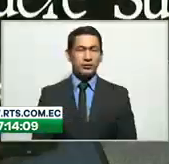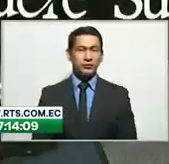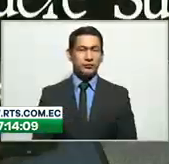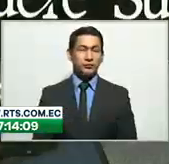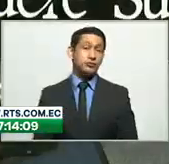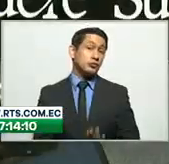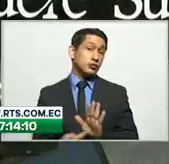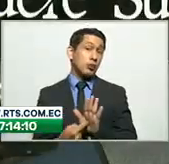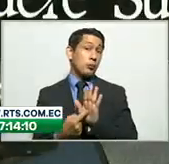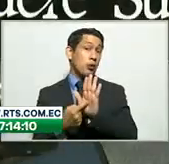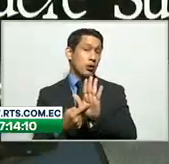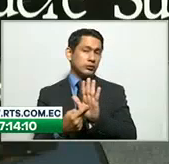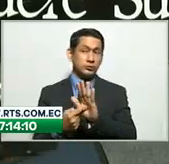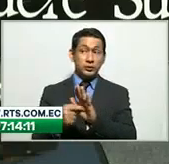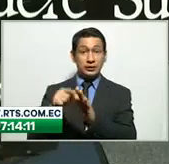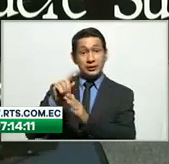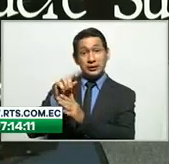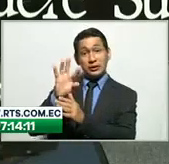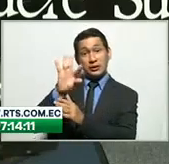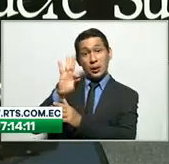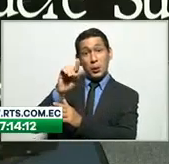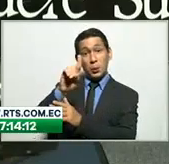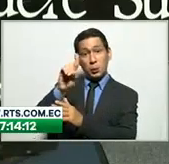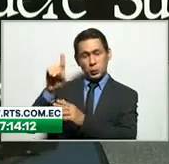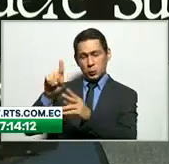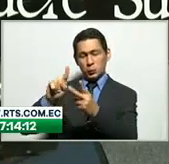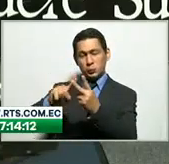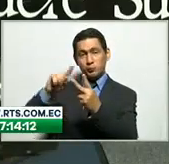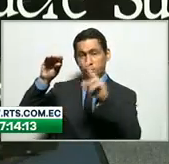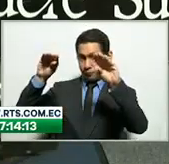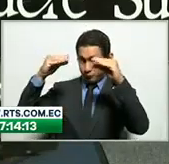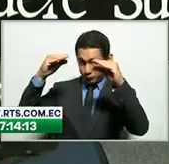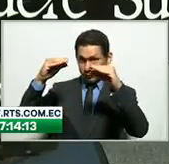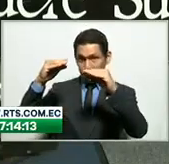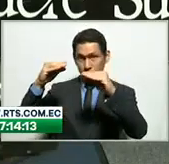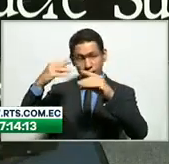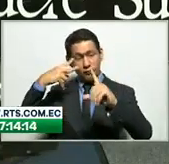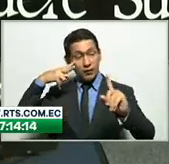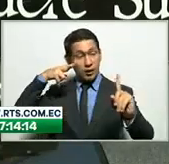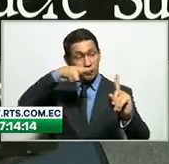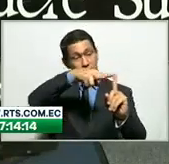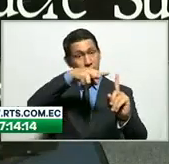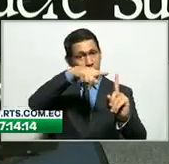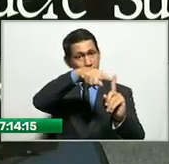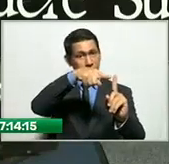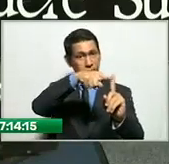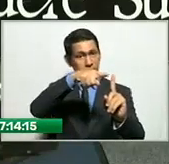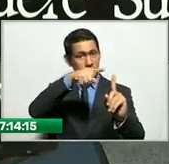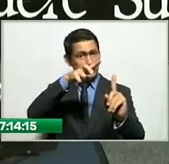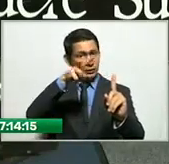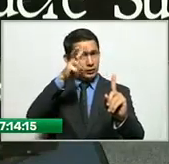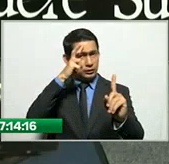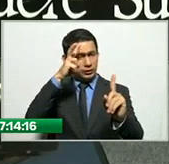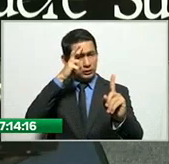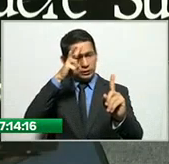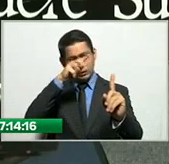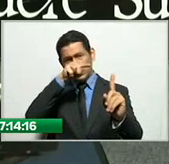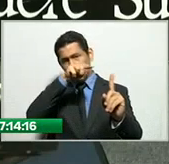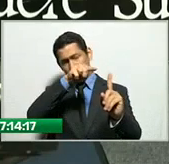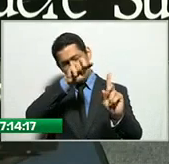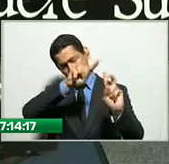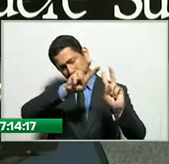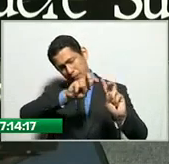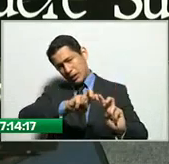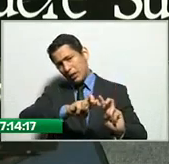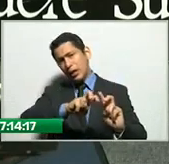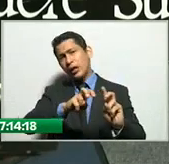Si tienes armas, con permiso, claro, si tienes récord policial, es decir, antecedentes, cuántas casas tienes, dónde